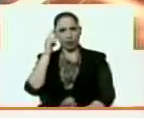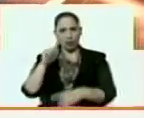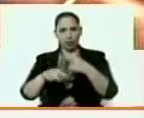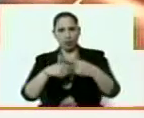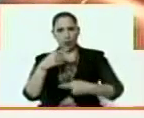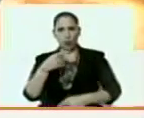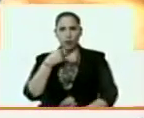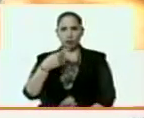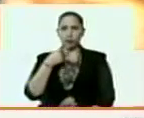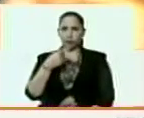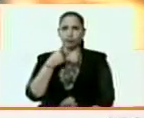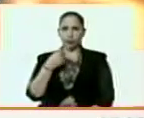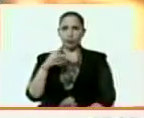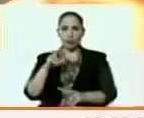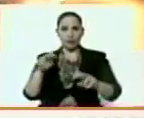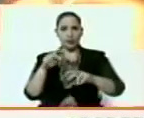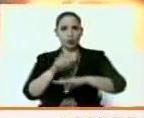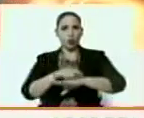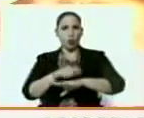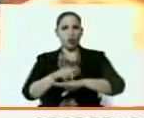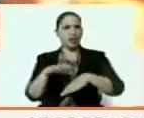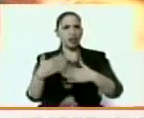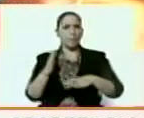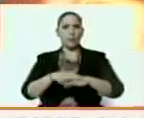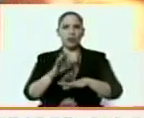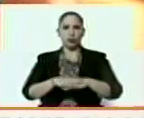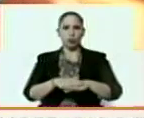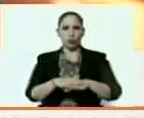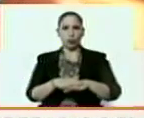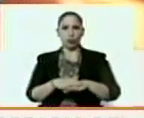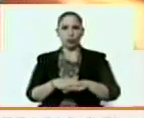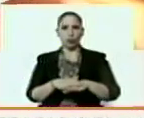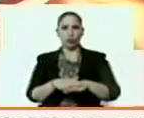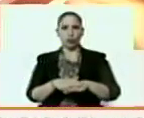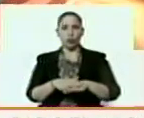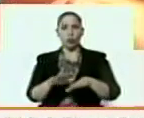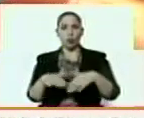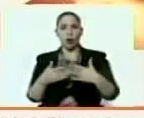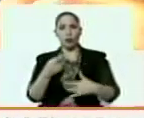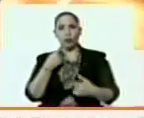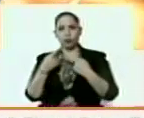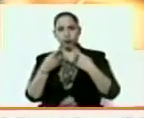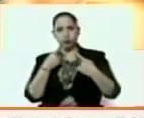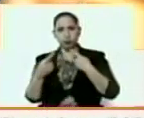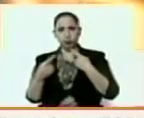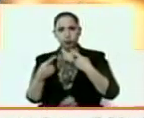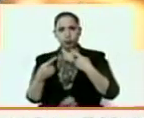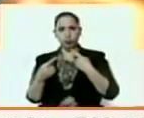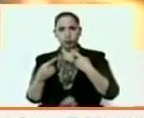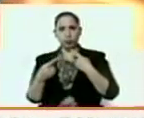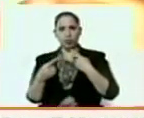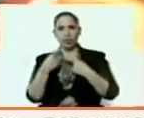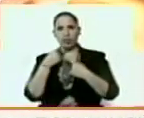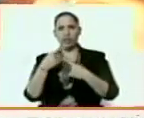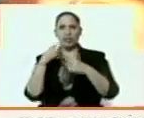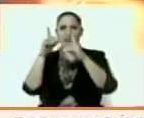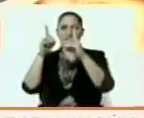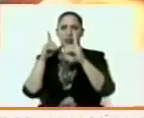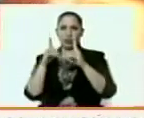rueda de prensa, revisa las horas que ocurrieron después del momento en que yo doy la rueda de prensa. ¿Qué fue lo que ocurrió? Aparecen decisiones, de